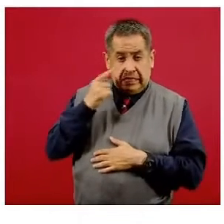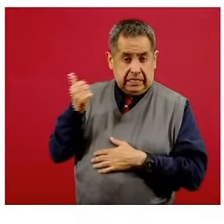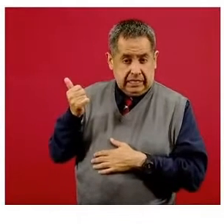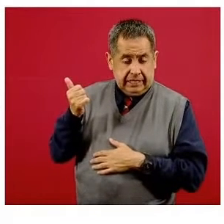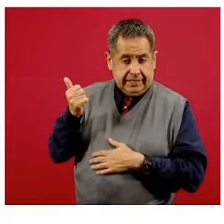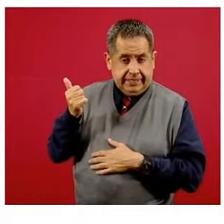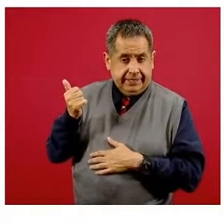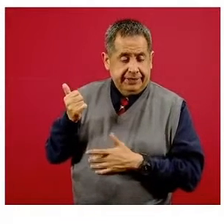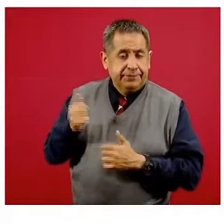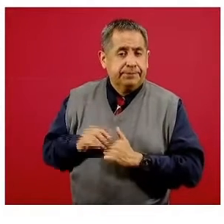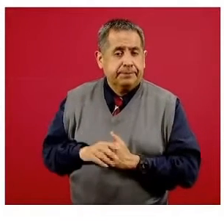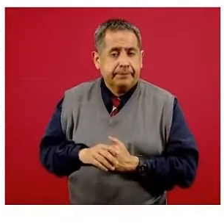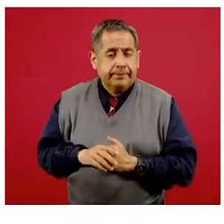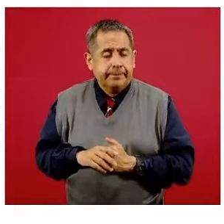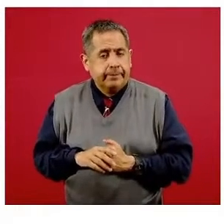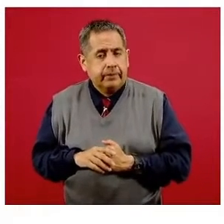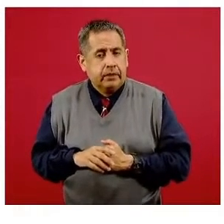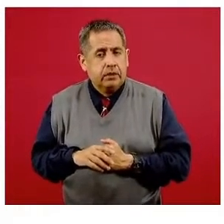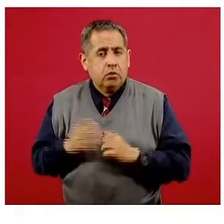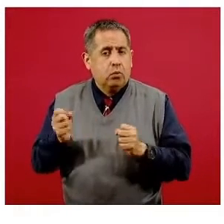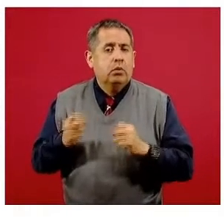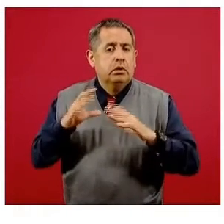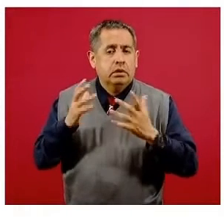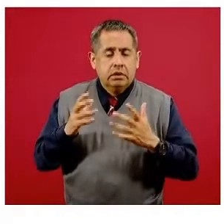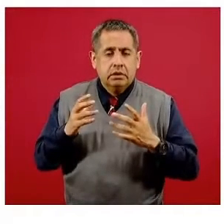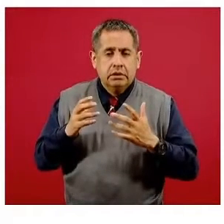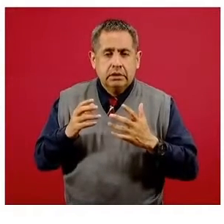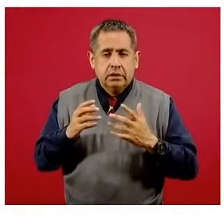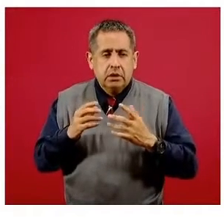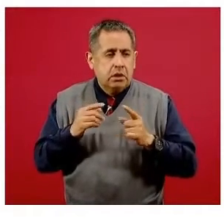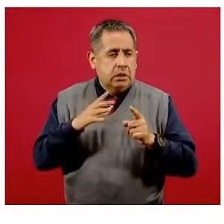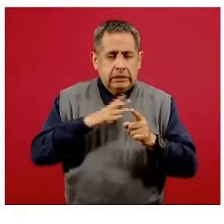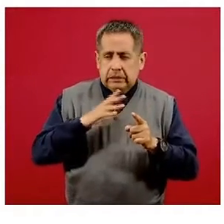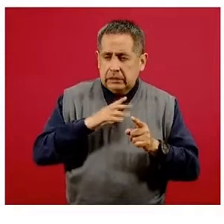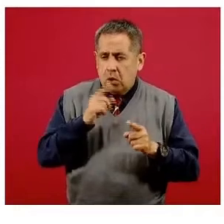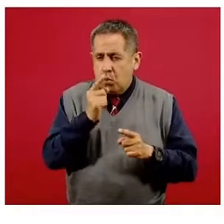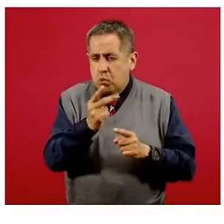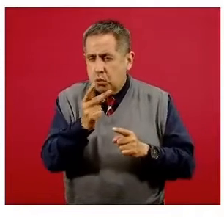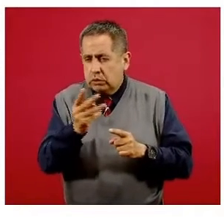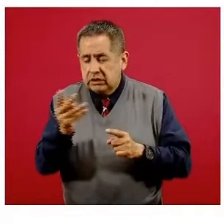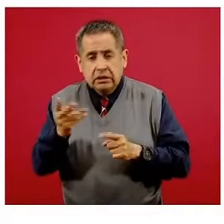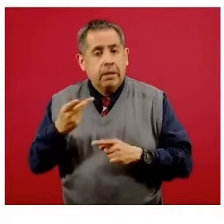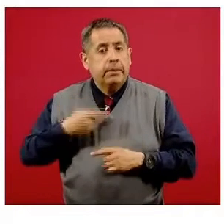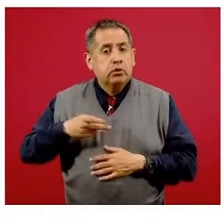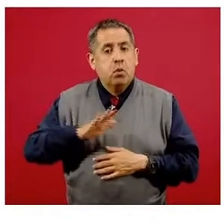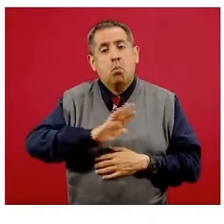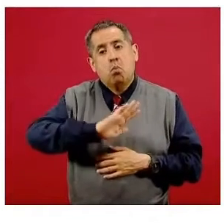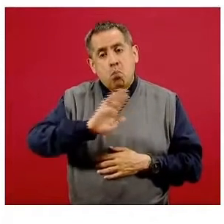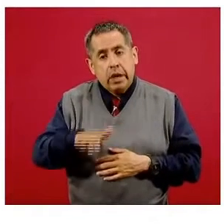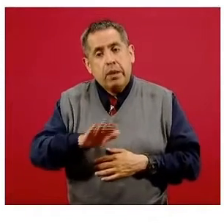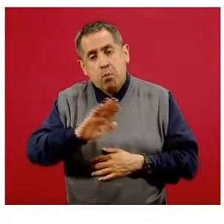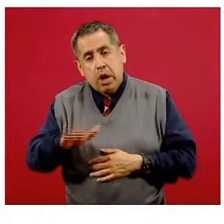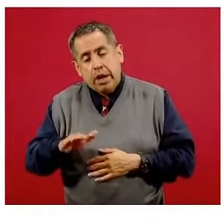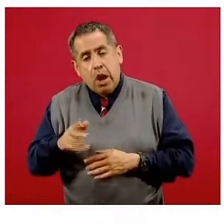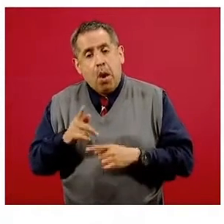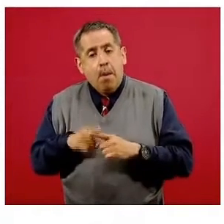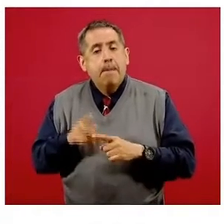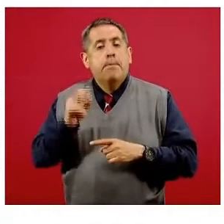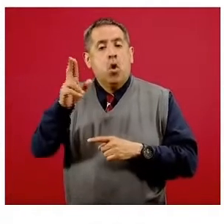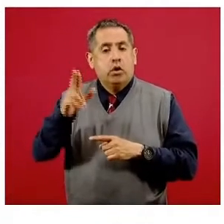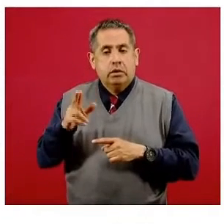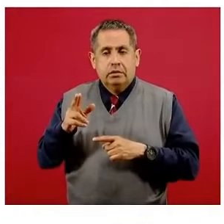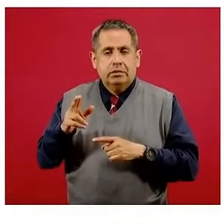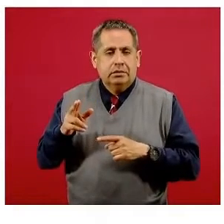ustedes que el número de casos de fallecimientos a causa de esta